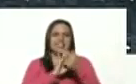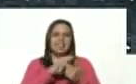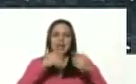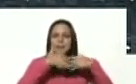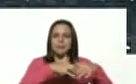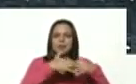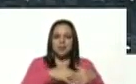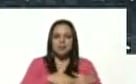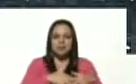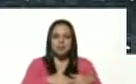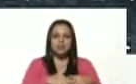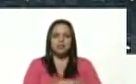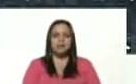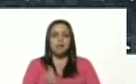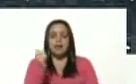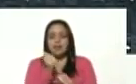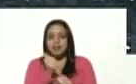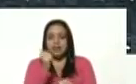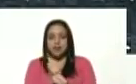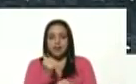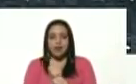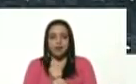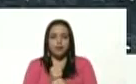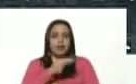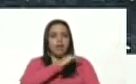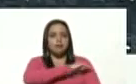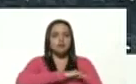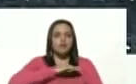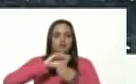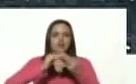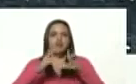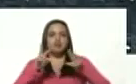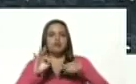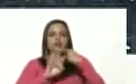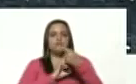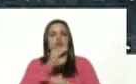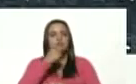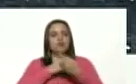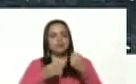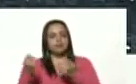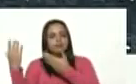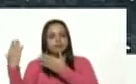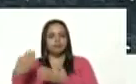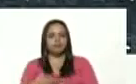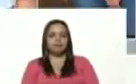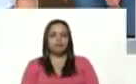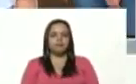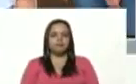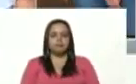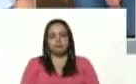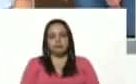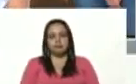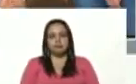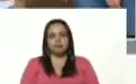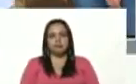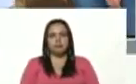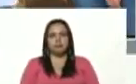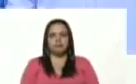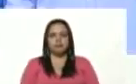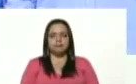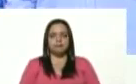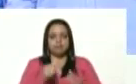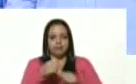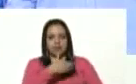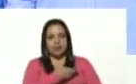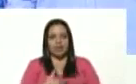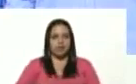de mortero para su trabajo en la gran misión Barrio Nuevo, Barrio Tricolor. General, adelante. Mi comandante en jefe,